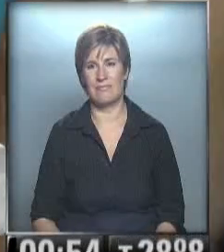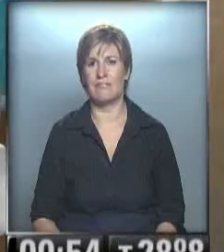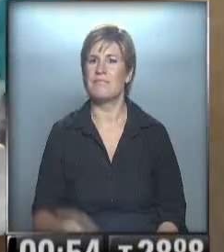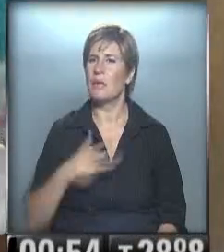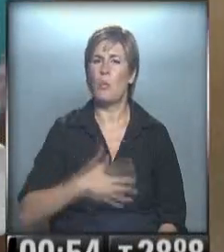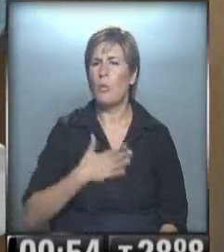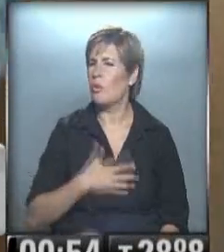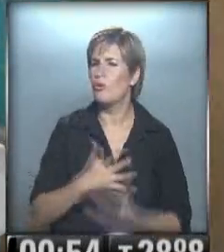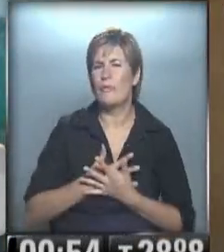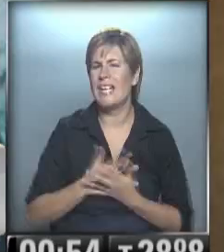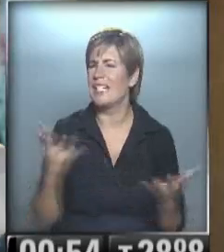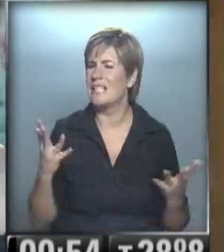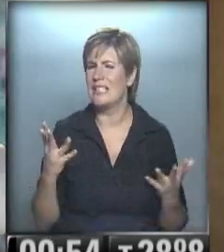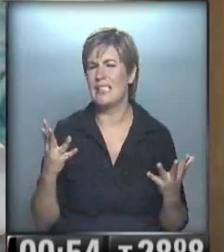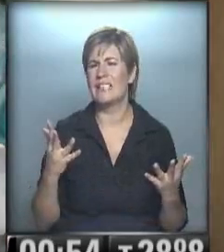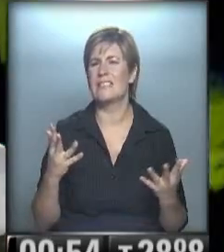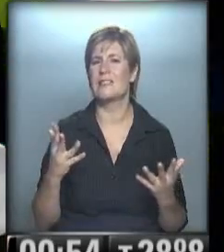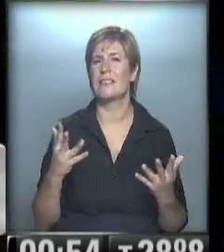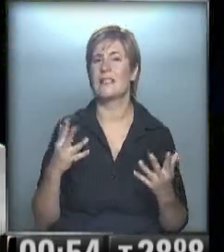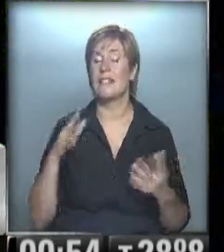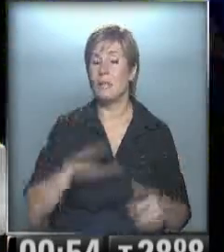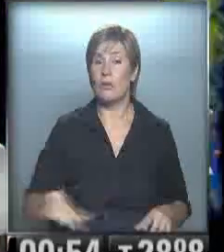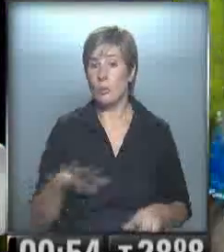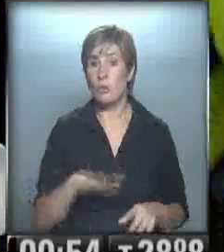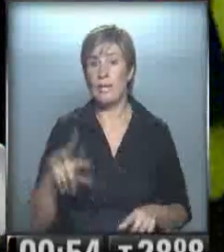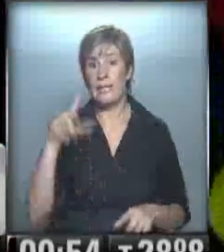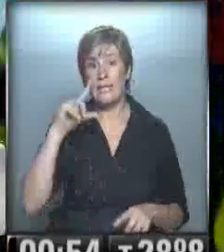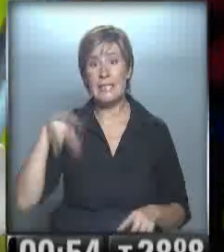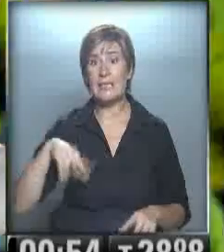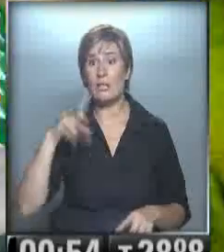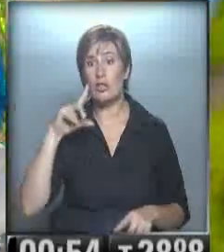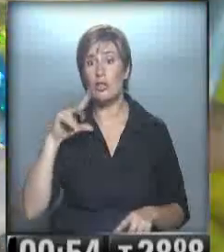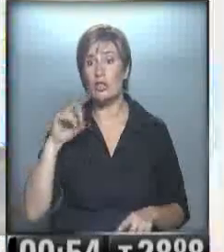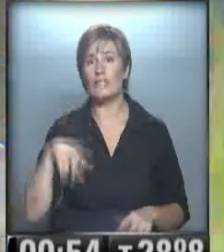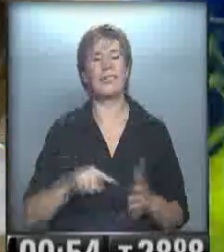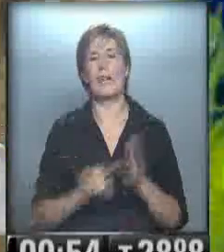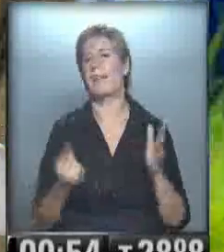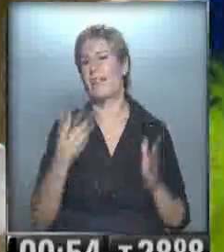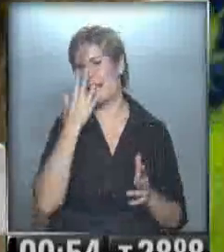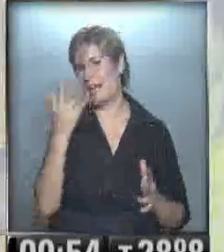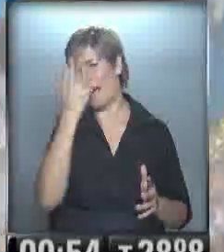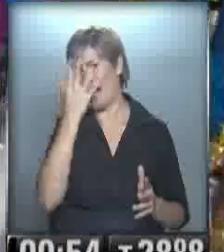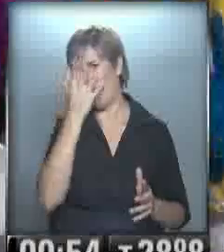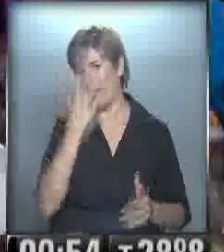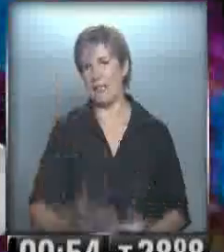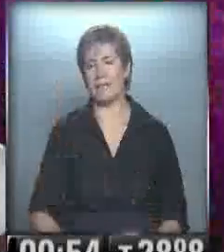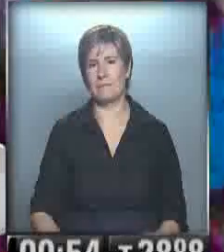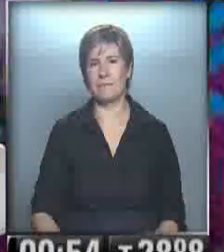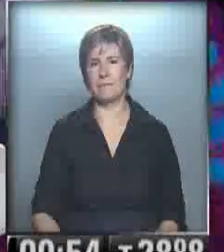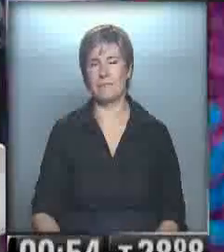Muy felices. Muy felices porque Lincoln es capital del carnaval. Yo quiero ser